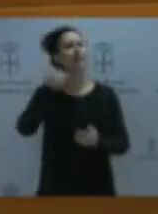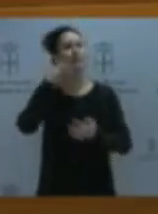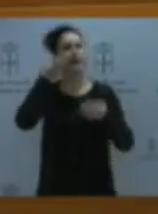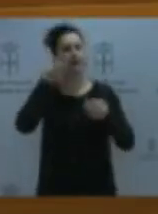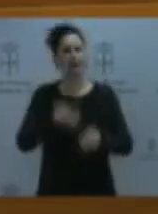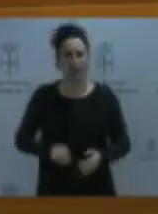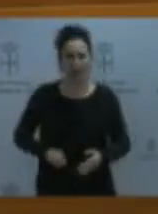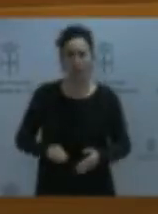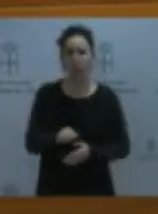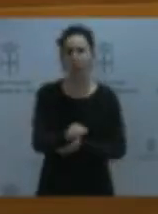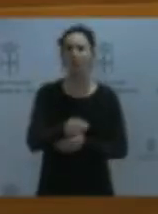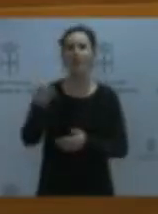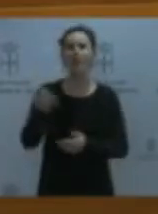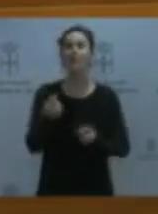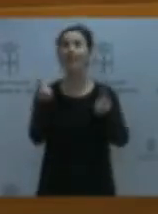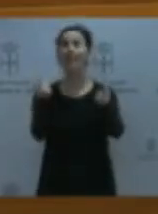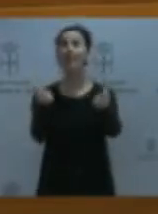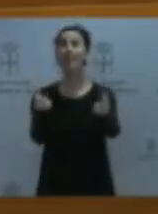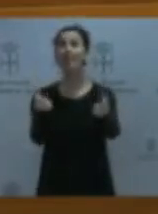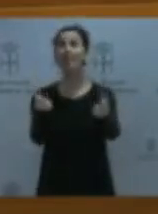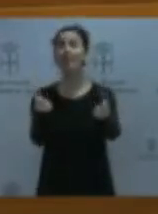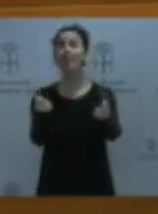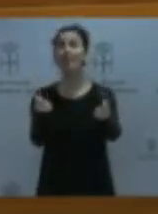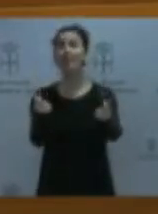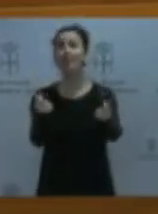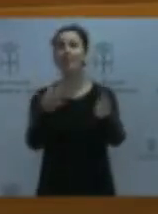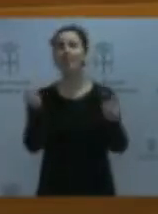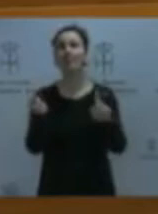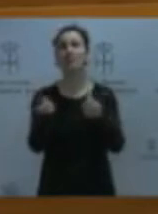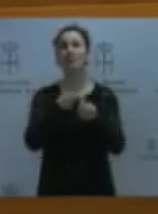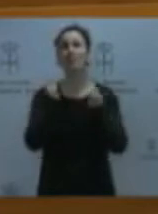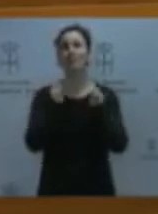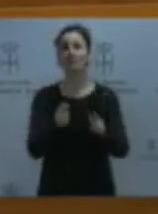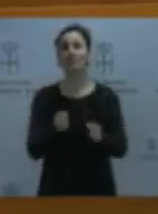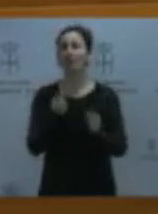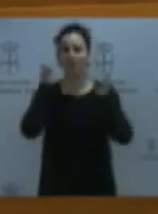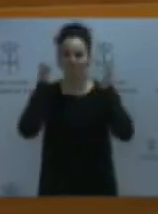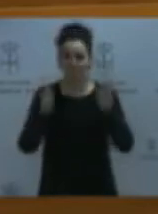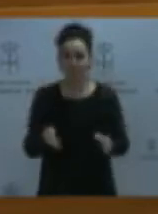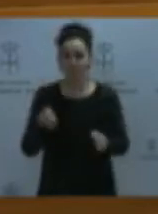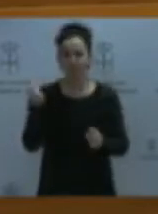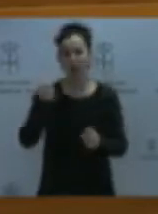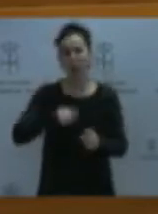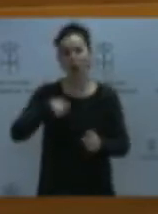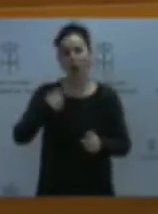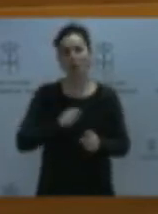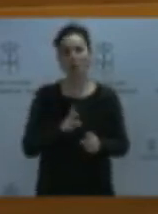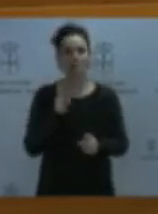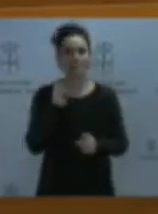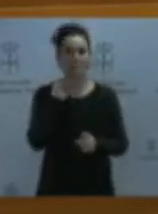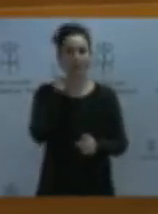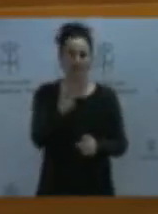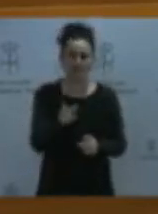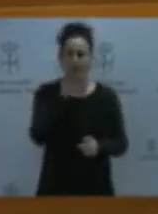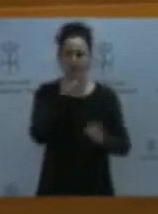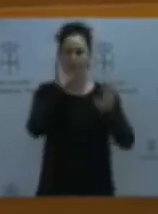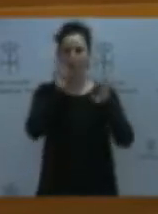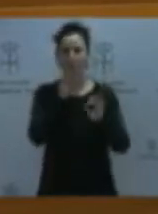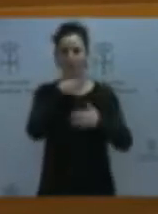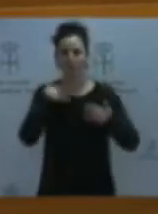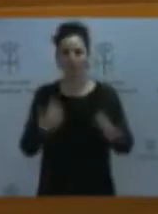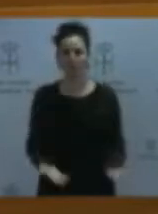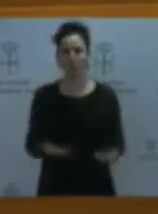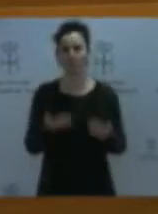cura garantizando las pensiones, precisamente a los que a día de hoy sostienen las unidades familiares que ustedes